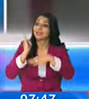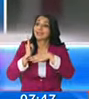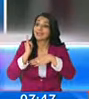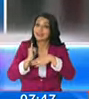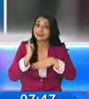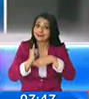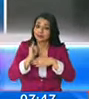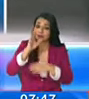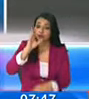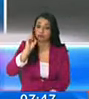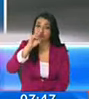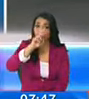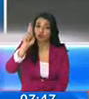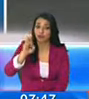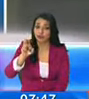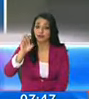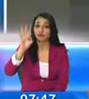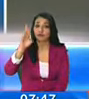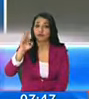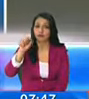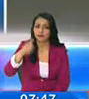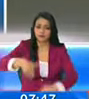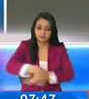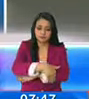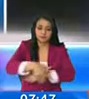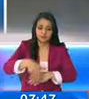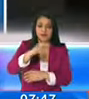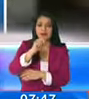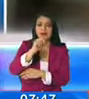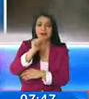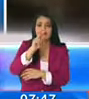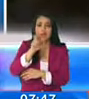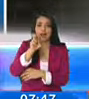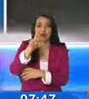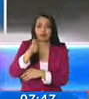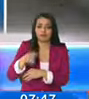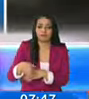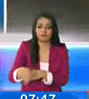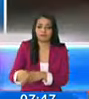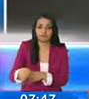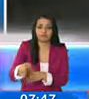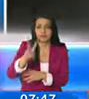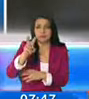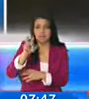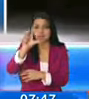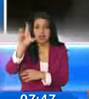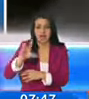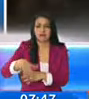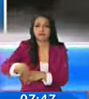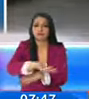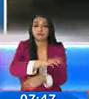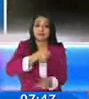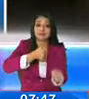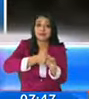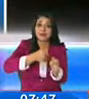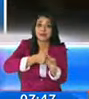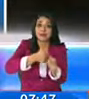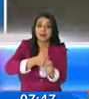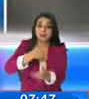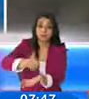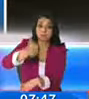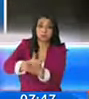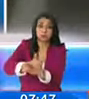Fuerte está ubicada justamente entre Doctor Navarro y Doctor Carmona y Valle. Nosotros estamos ubicados cerca del epicentro donde